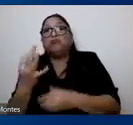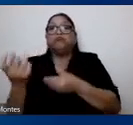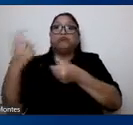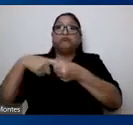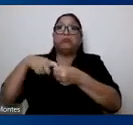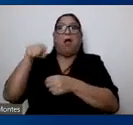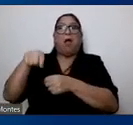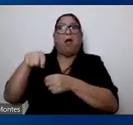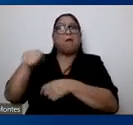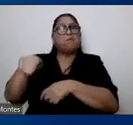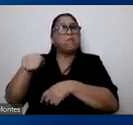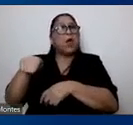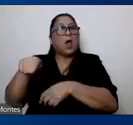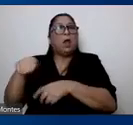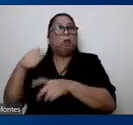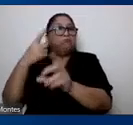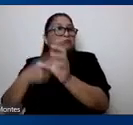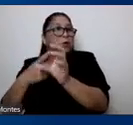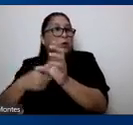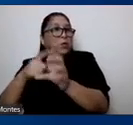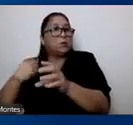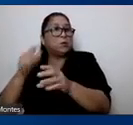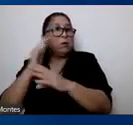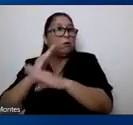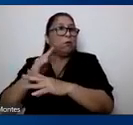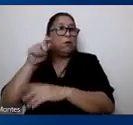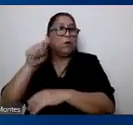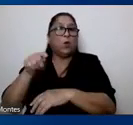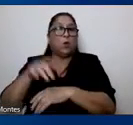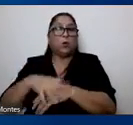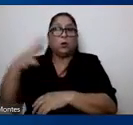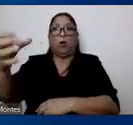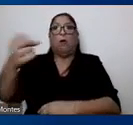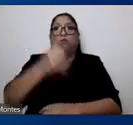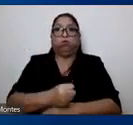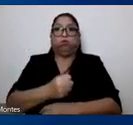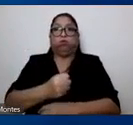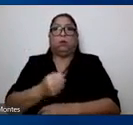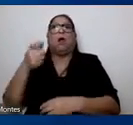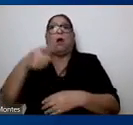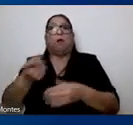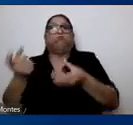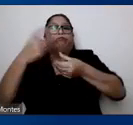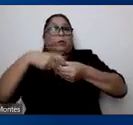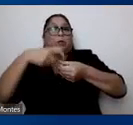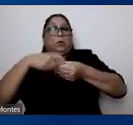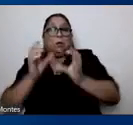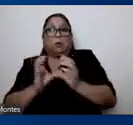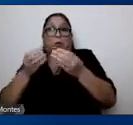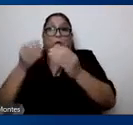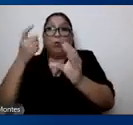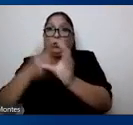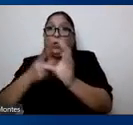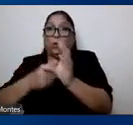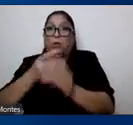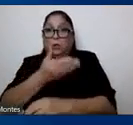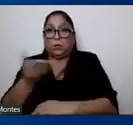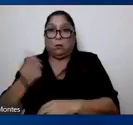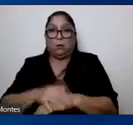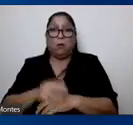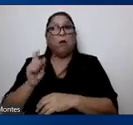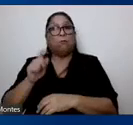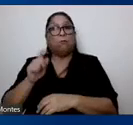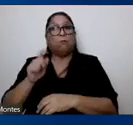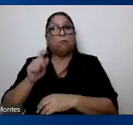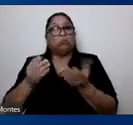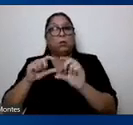involucramiento, testigación que se le daba en contra, pues se determinaba como miembros de la subversión, miembros de estos grupos